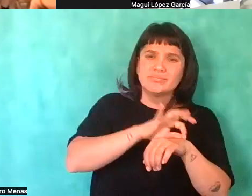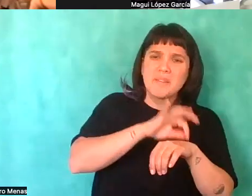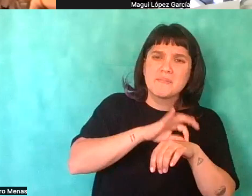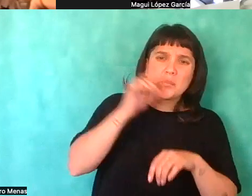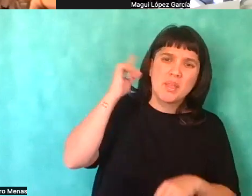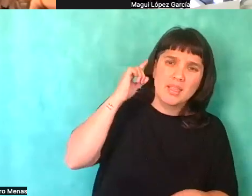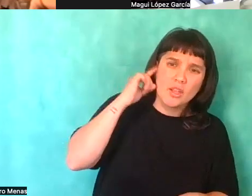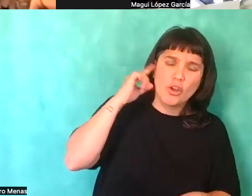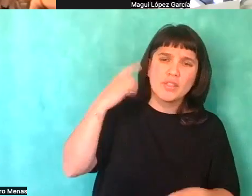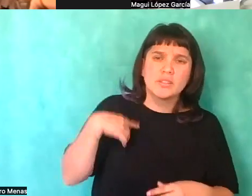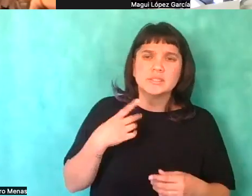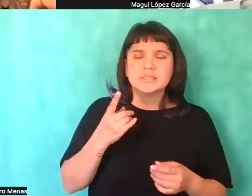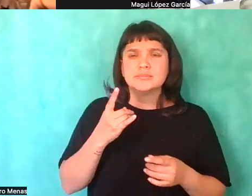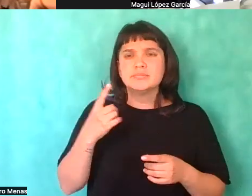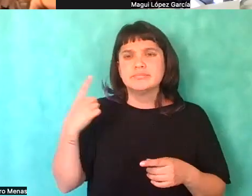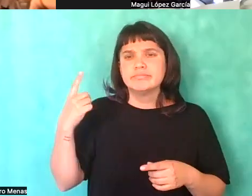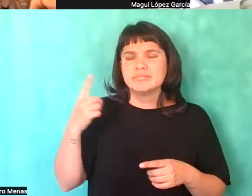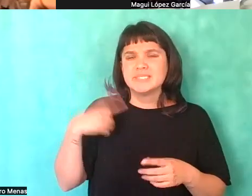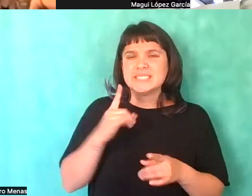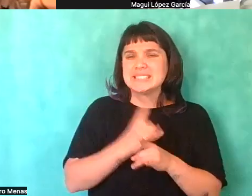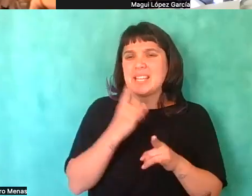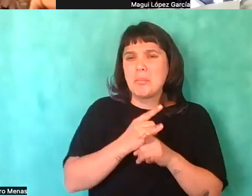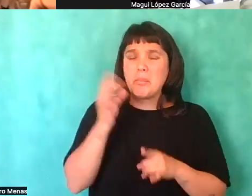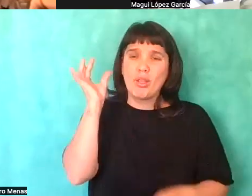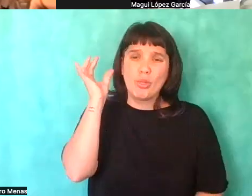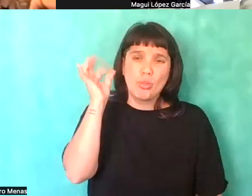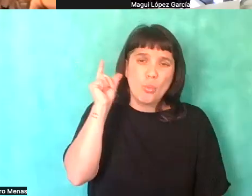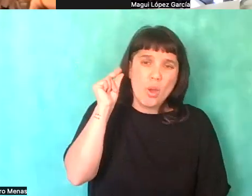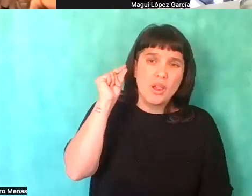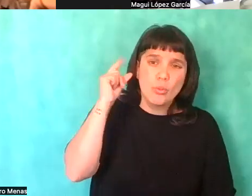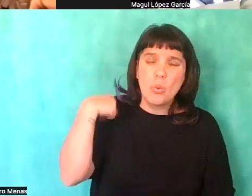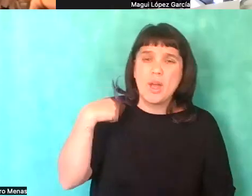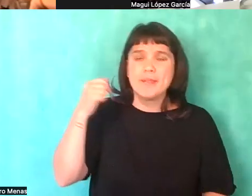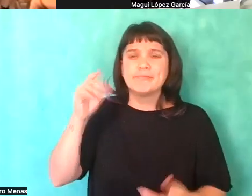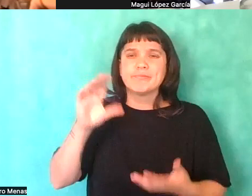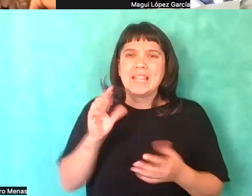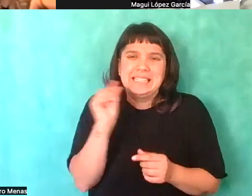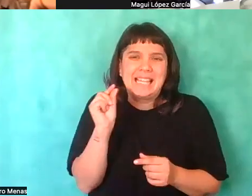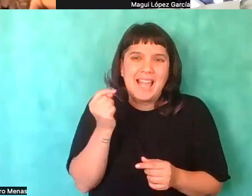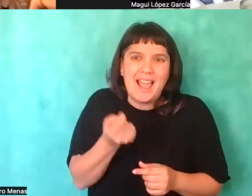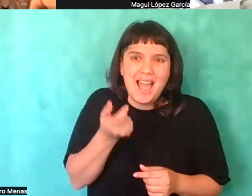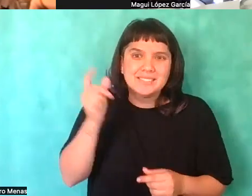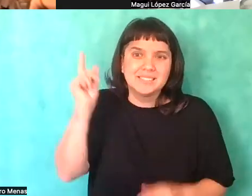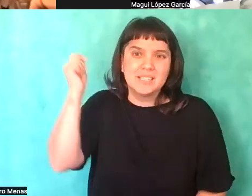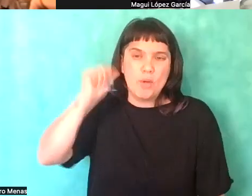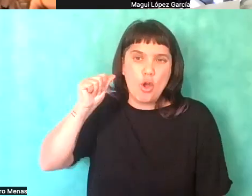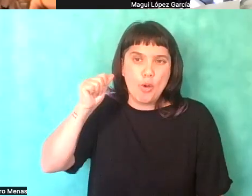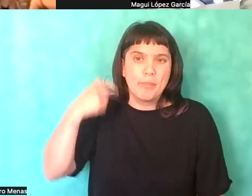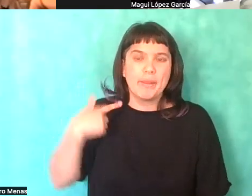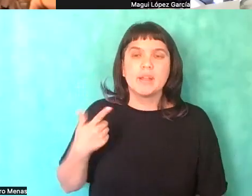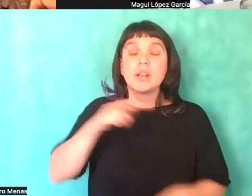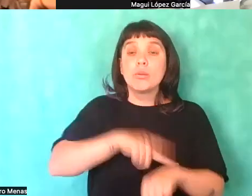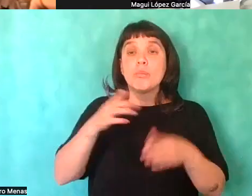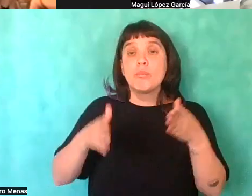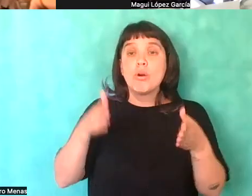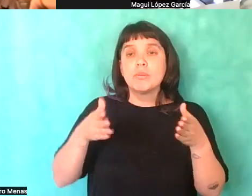bueno, vivía digo, con dolor de oído, bueno, me tuvieron que operar cuando era chiquita, y en un momento,